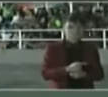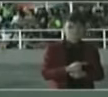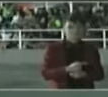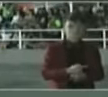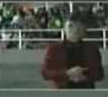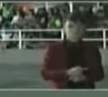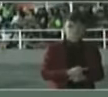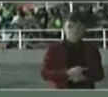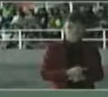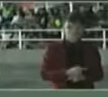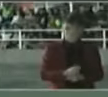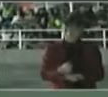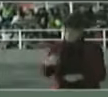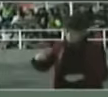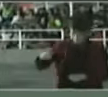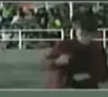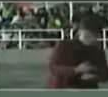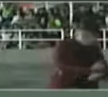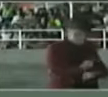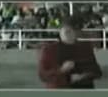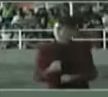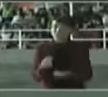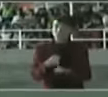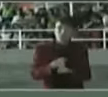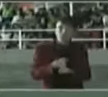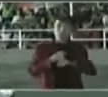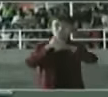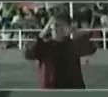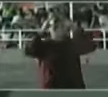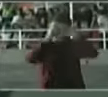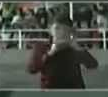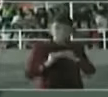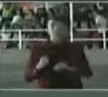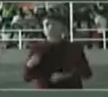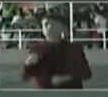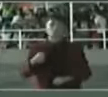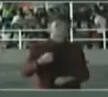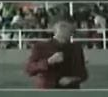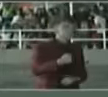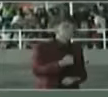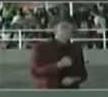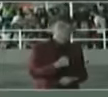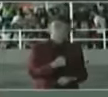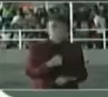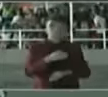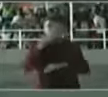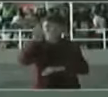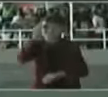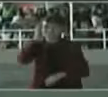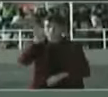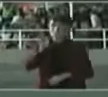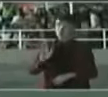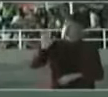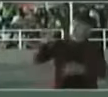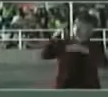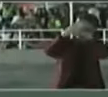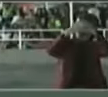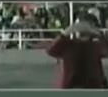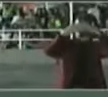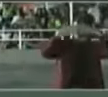las vigilias de la noche. Y de pronto una corte celestial dice: